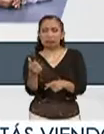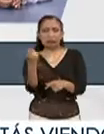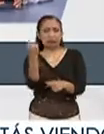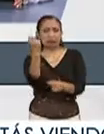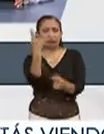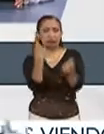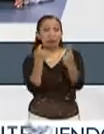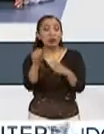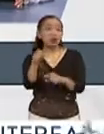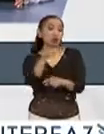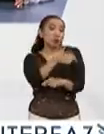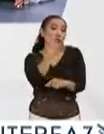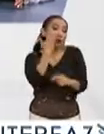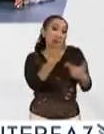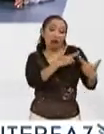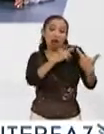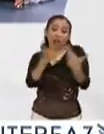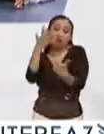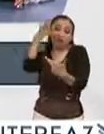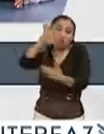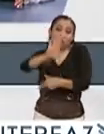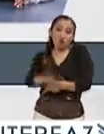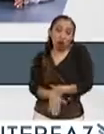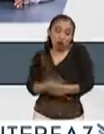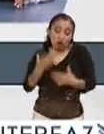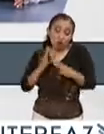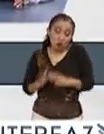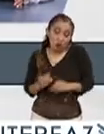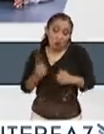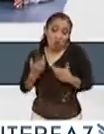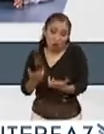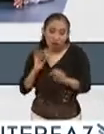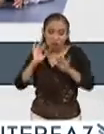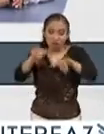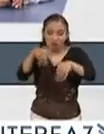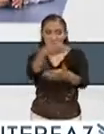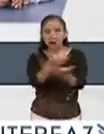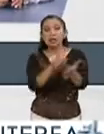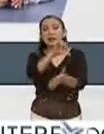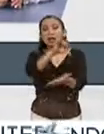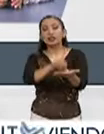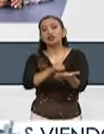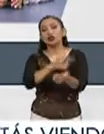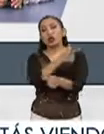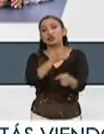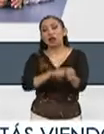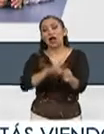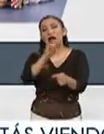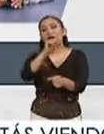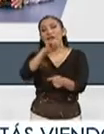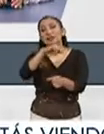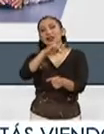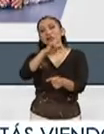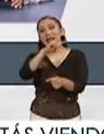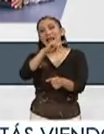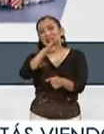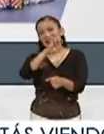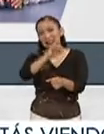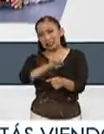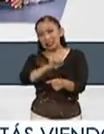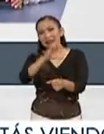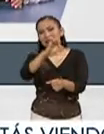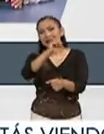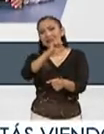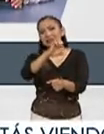pocos, pero si alguien quiere donar, bueno, ya sea que se registren en el Centro Nacional de Transplantes, en el CENATRA, lo pueden